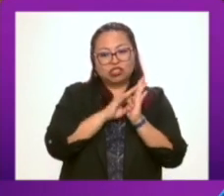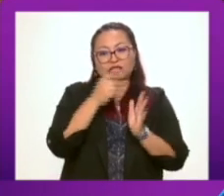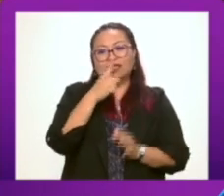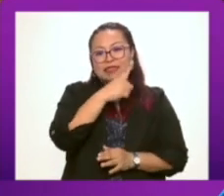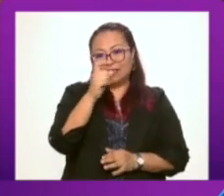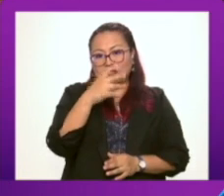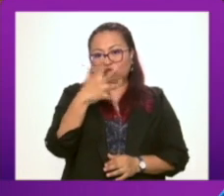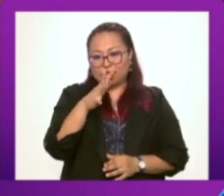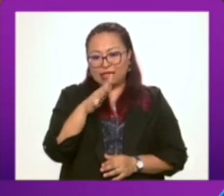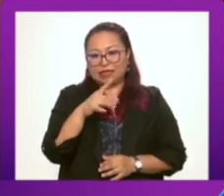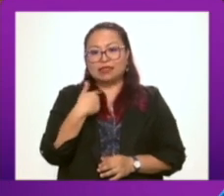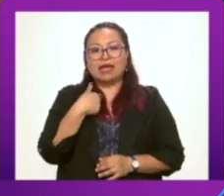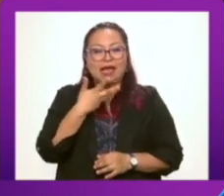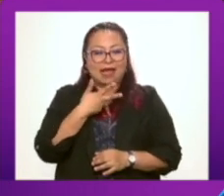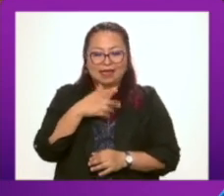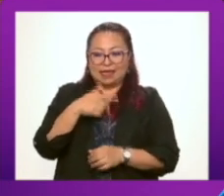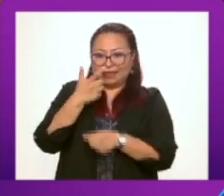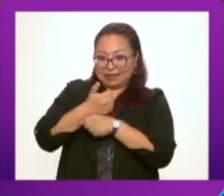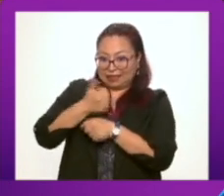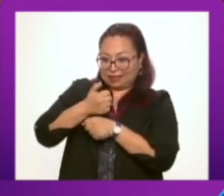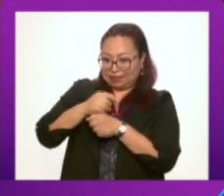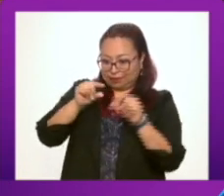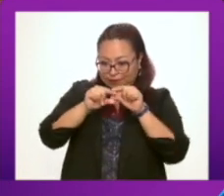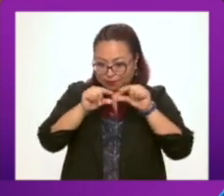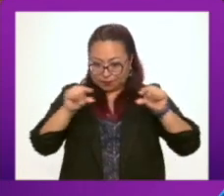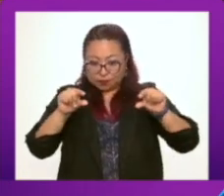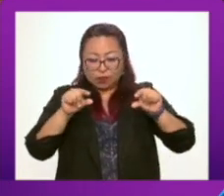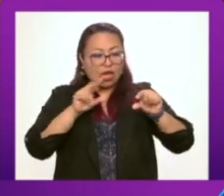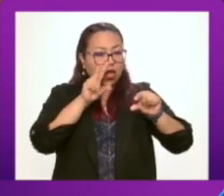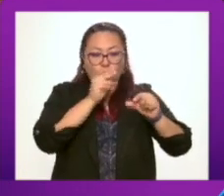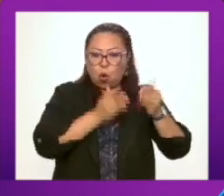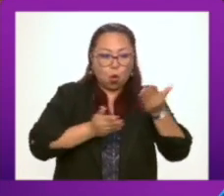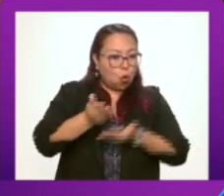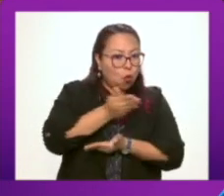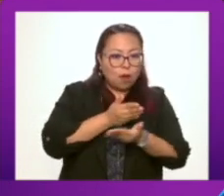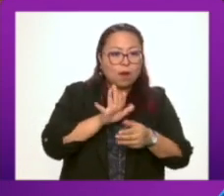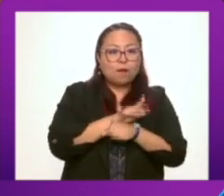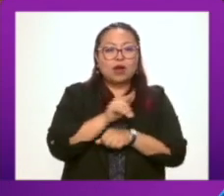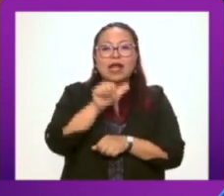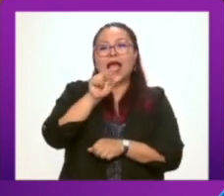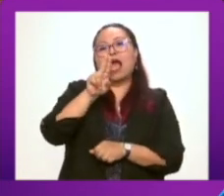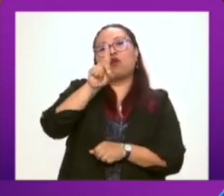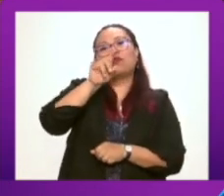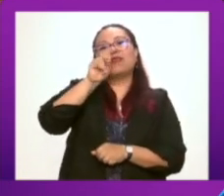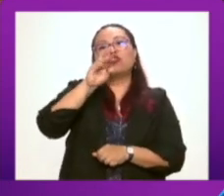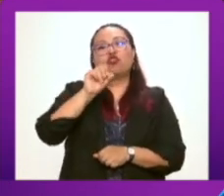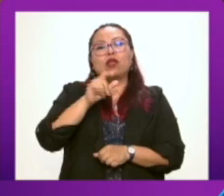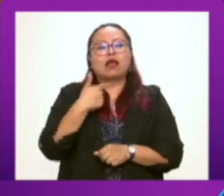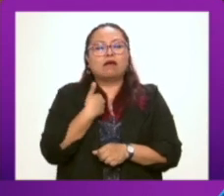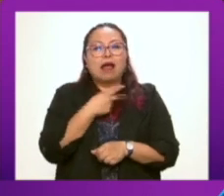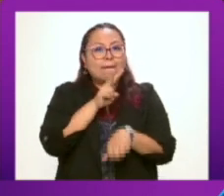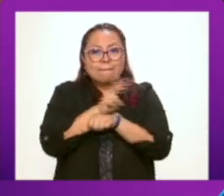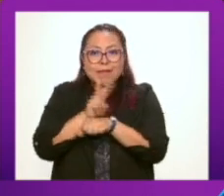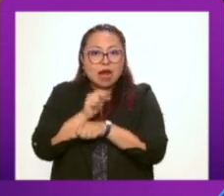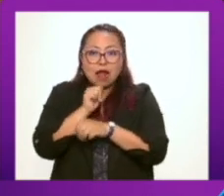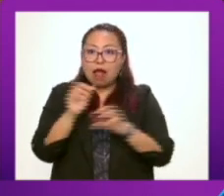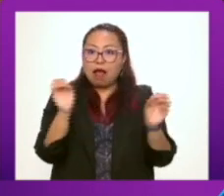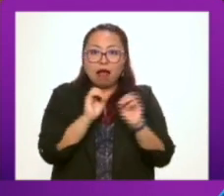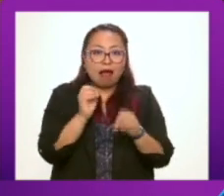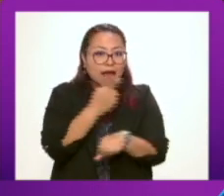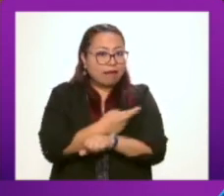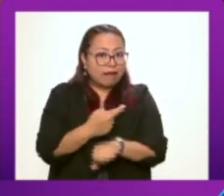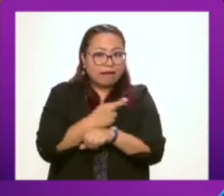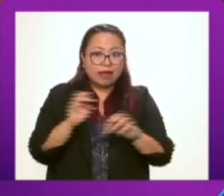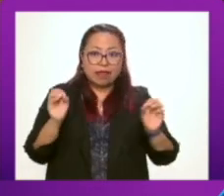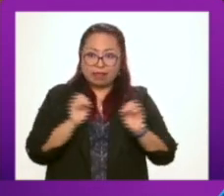compartir porque la existencia del procedimiento de auditoría no se verificó no está en trámite